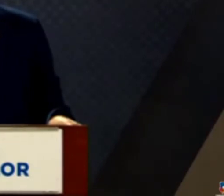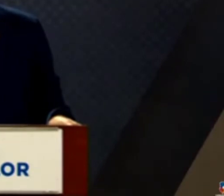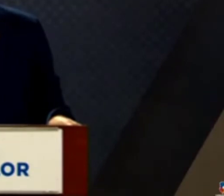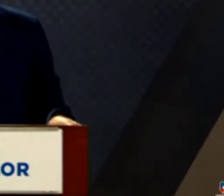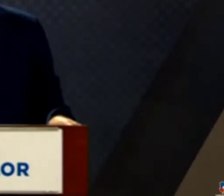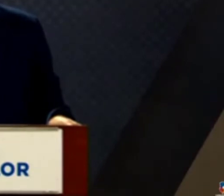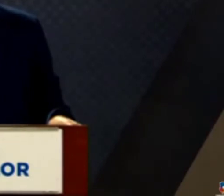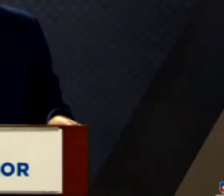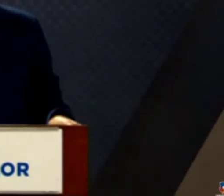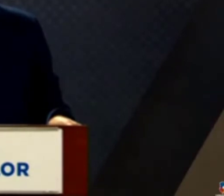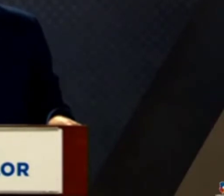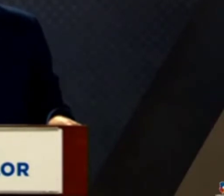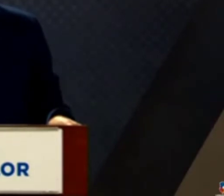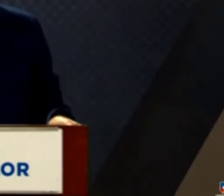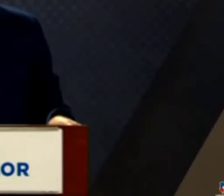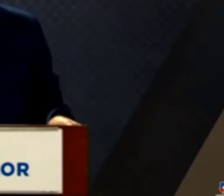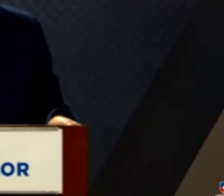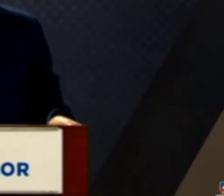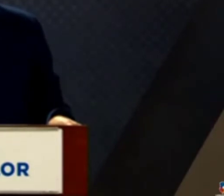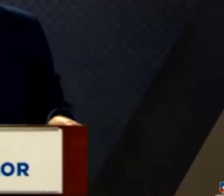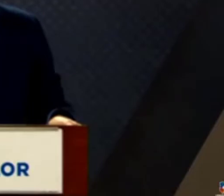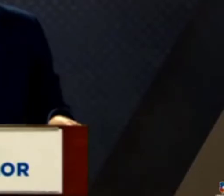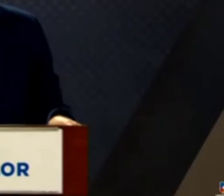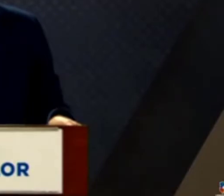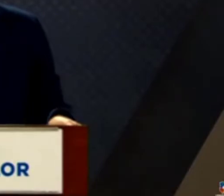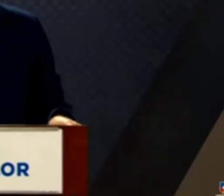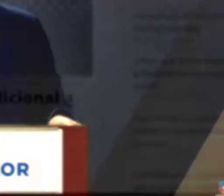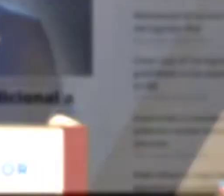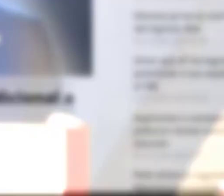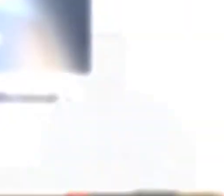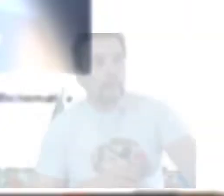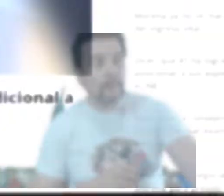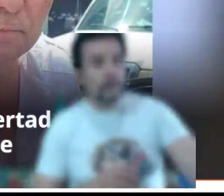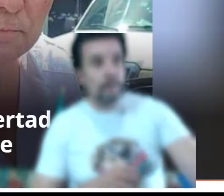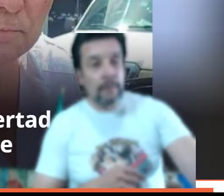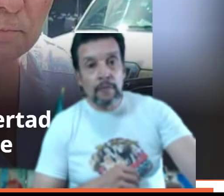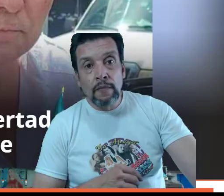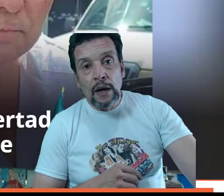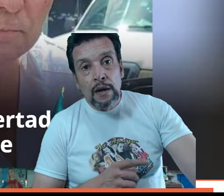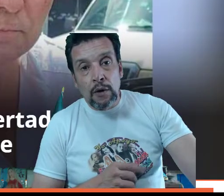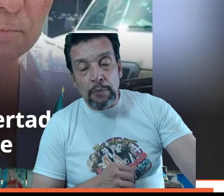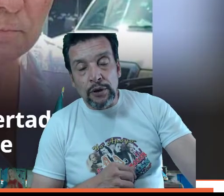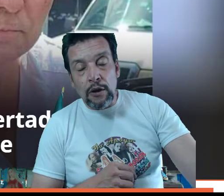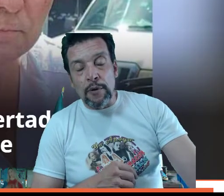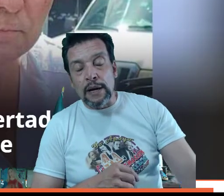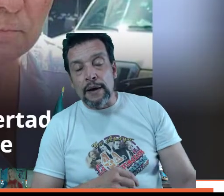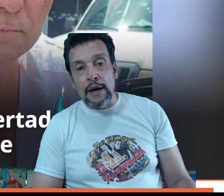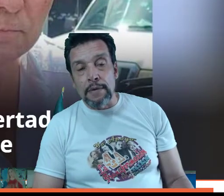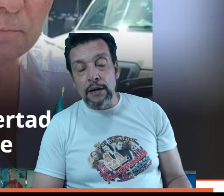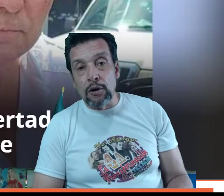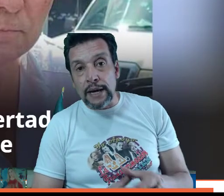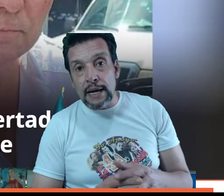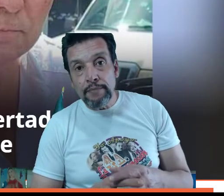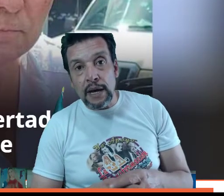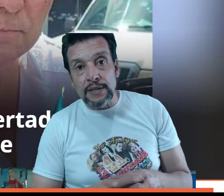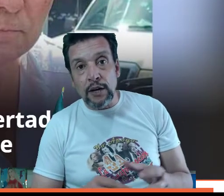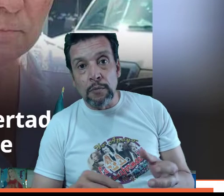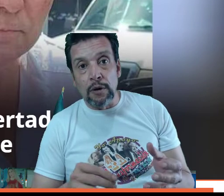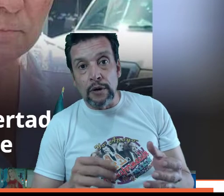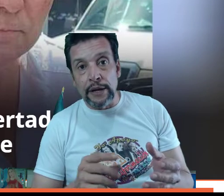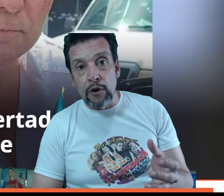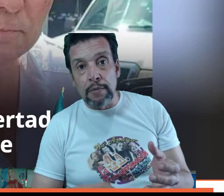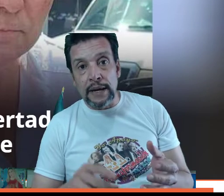que uno de esos frentes comunes sea el combate a la corrupción. Lo apuntado por Javier Corral,